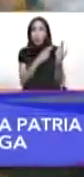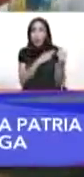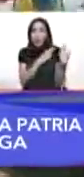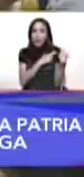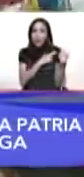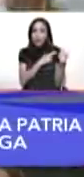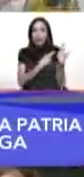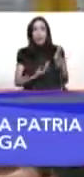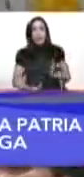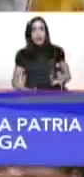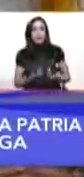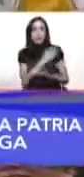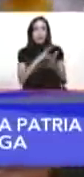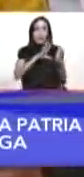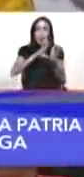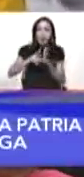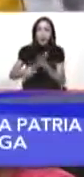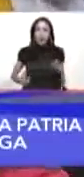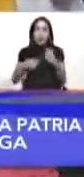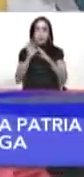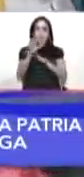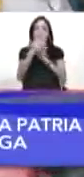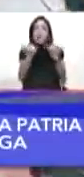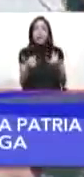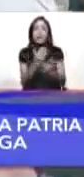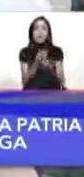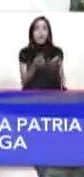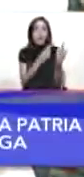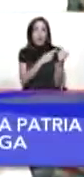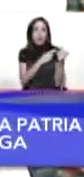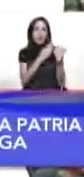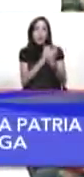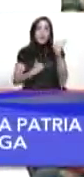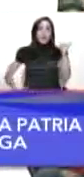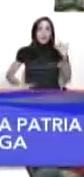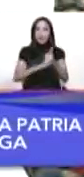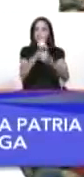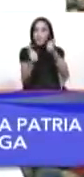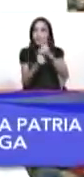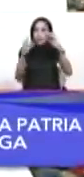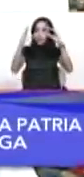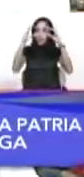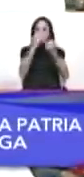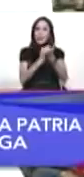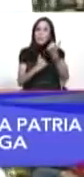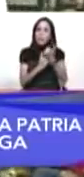Pongo al frente a Delcy Rodríguez de este plan. Pido todo el apoyo.